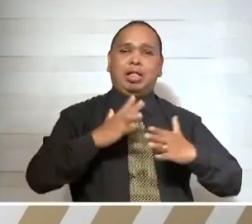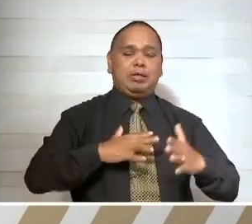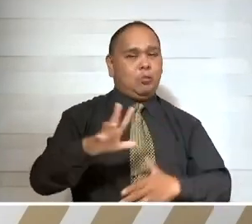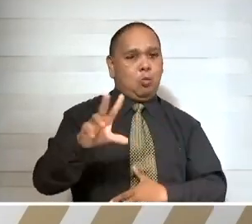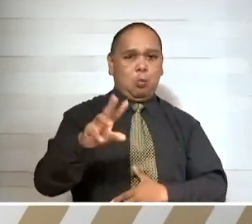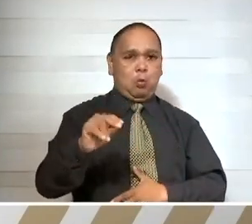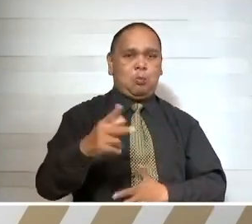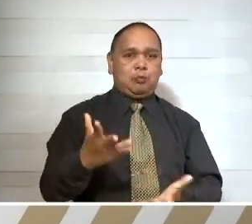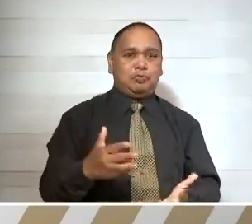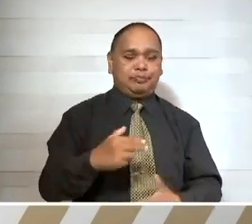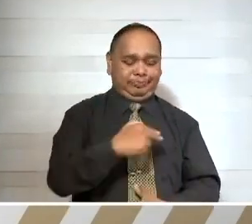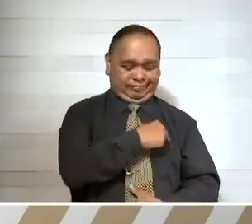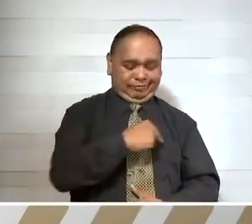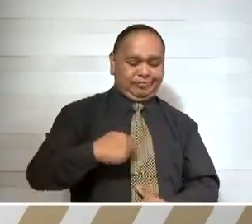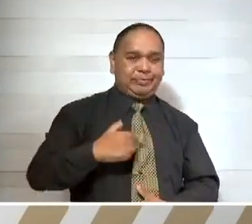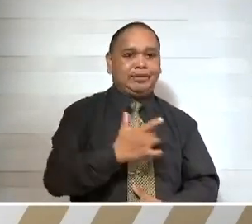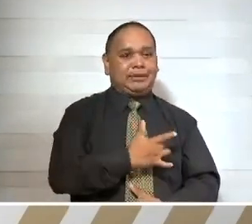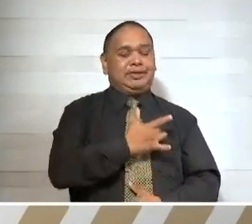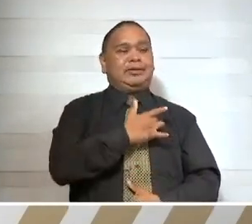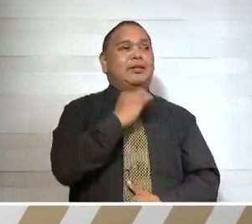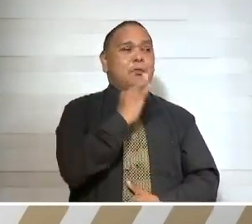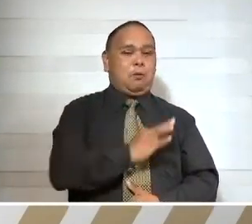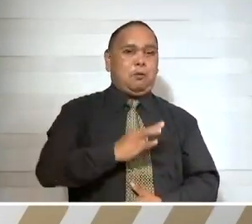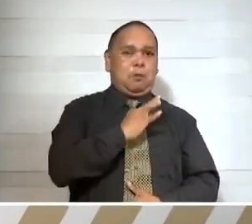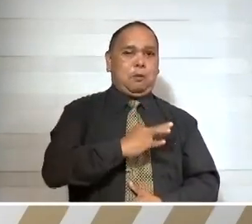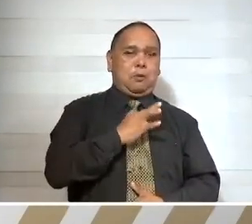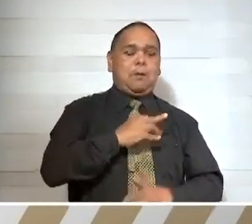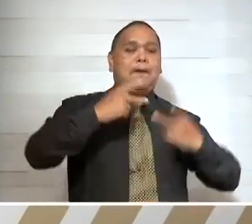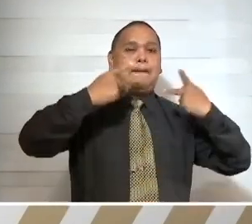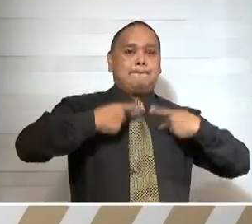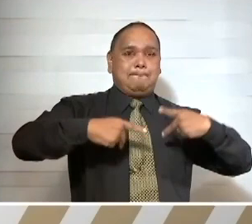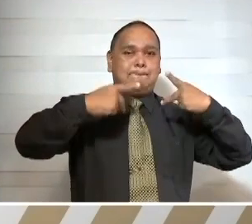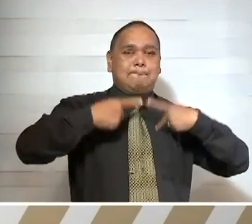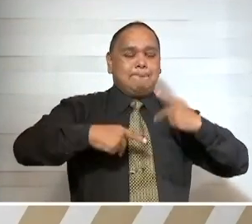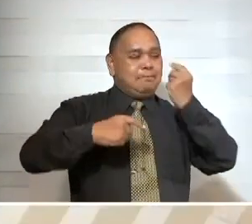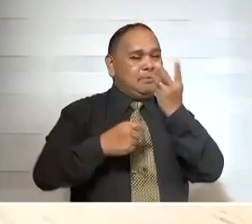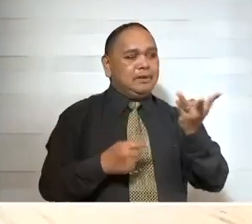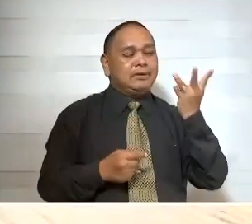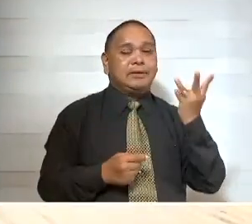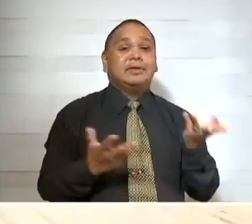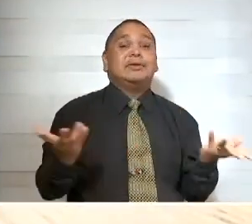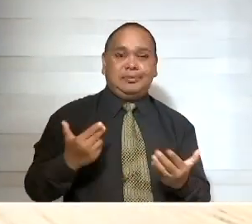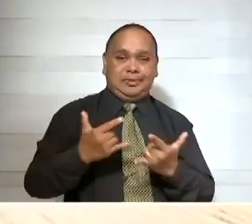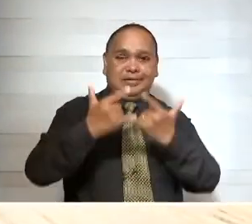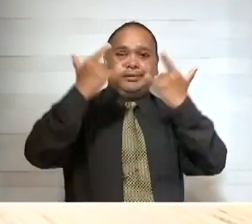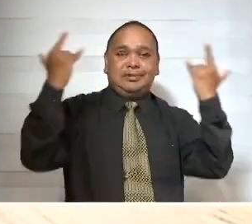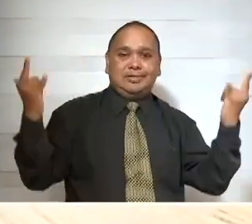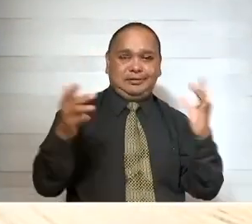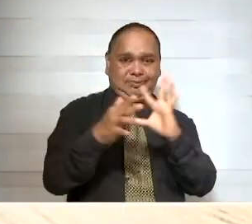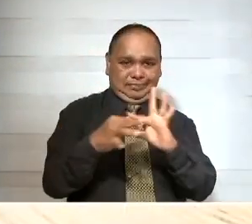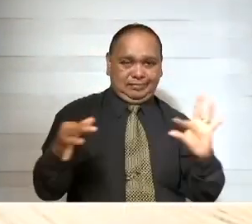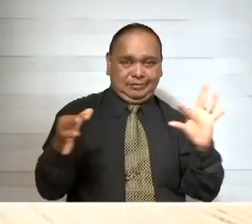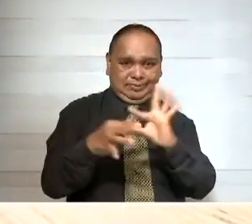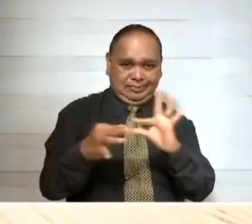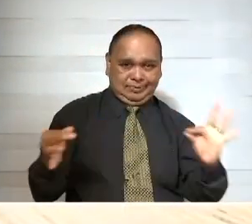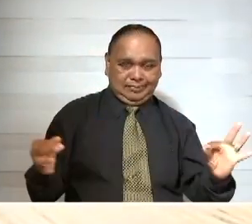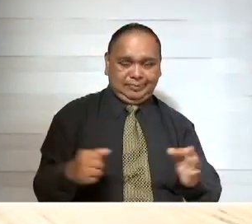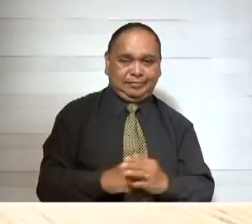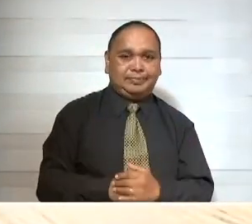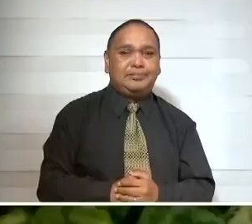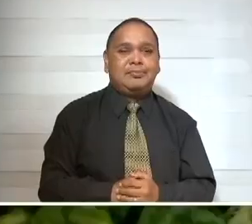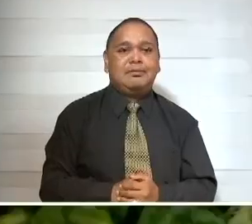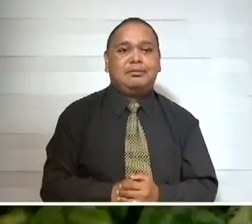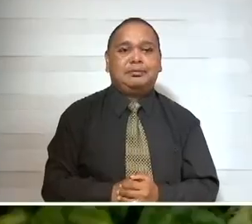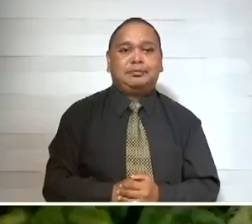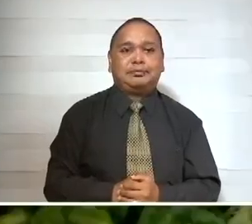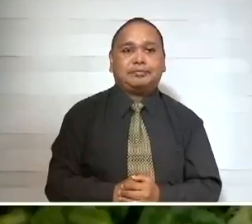porque realmente estamos verificando que sea gente que, personas que en verdad lo necesitan. Y también ya estamos por